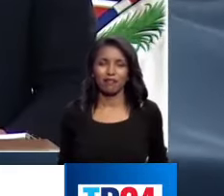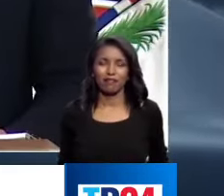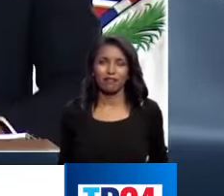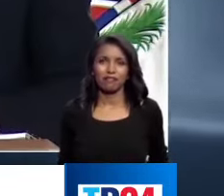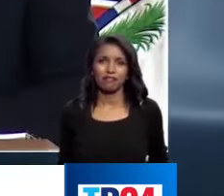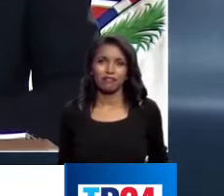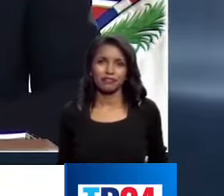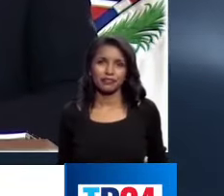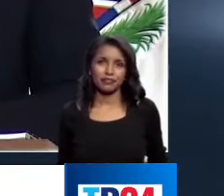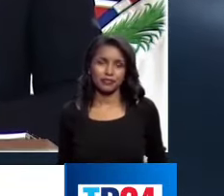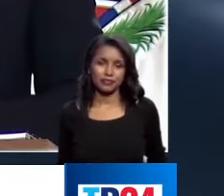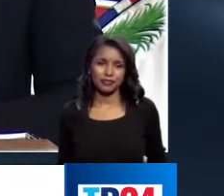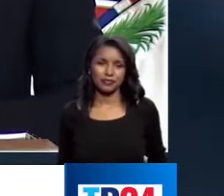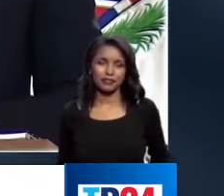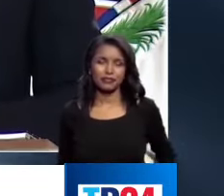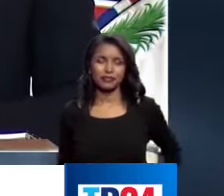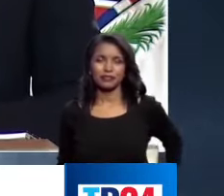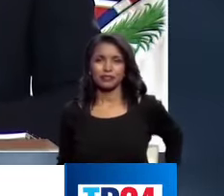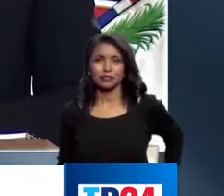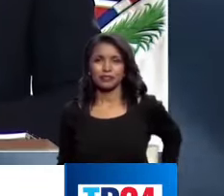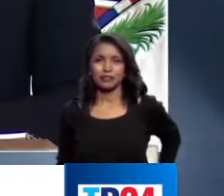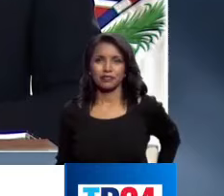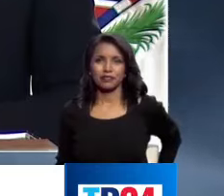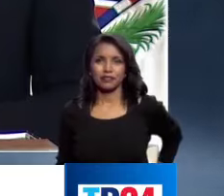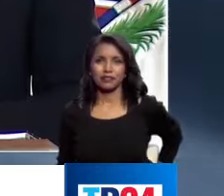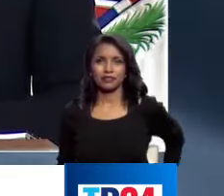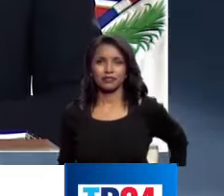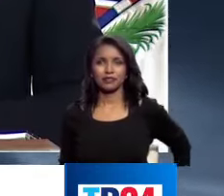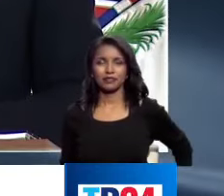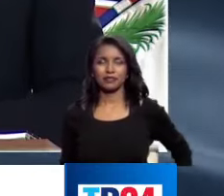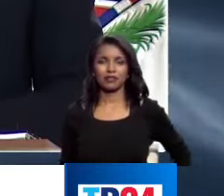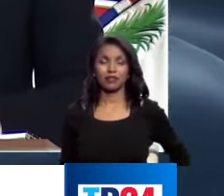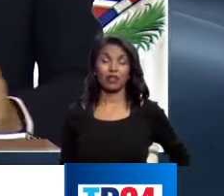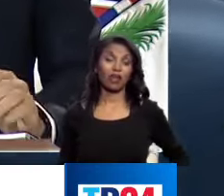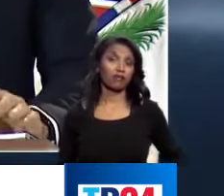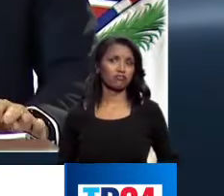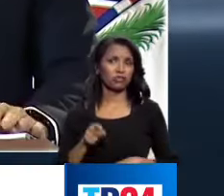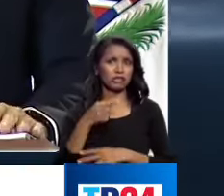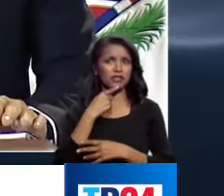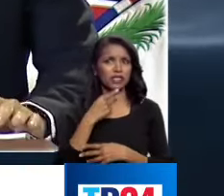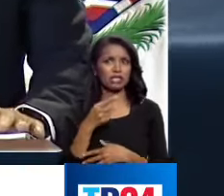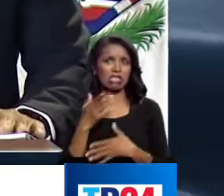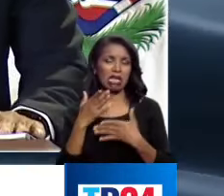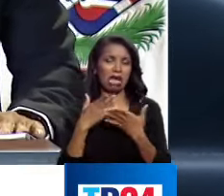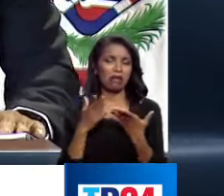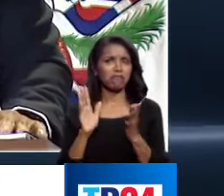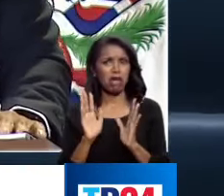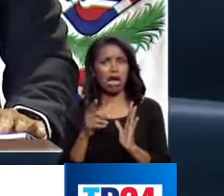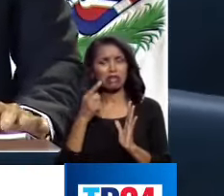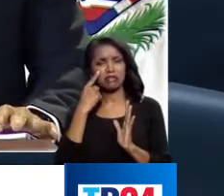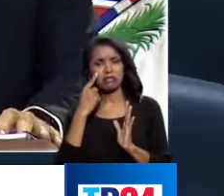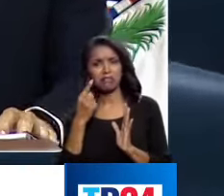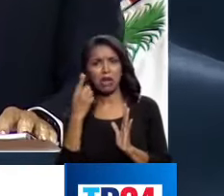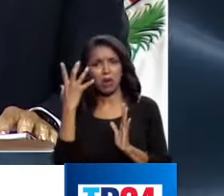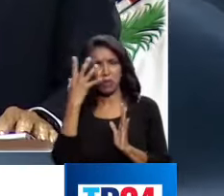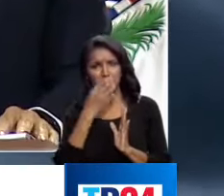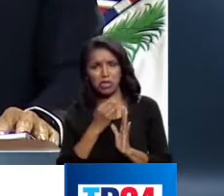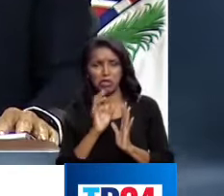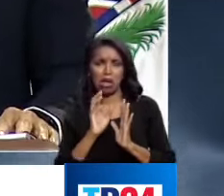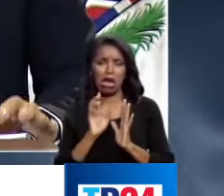Tiempo, señor Rux. Bueno, usted nos habla de un panorama muy bonito, 100 millones para